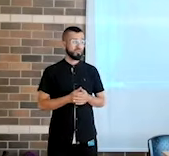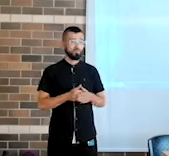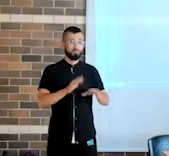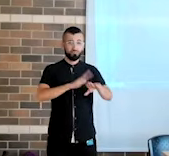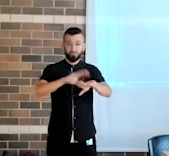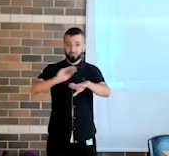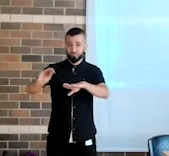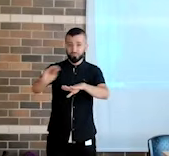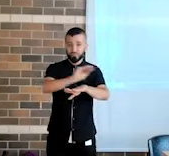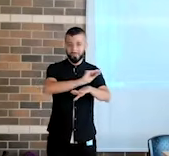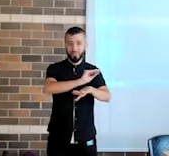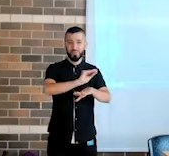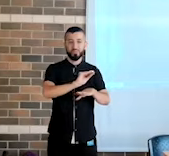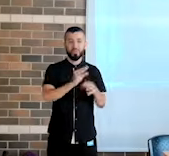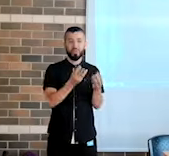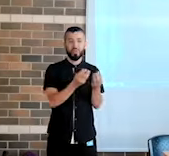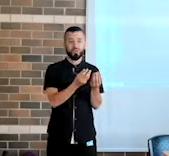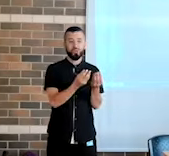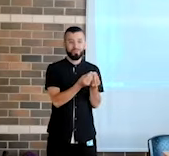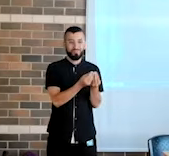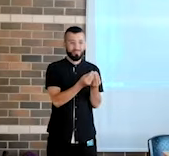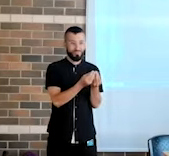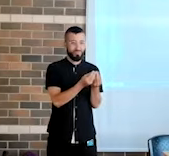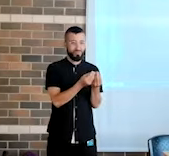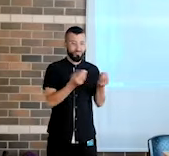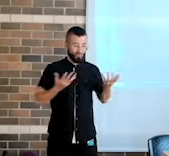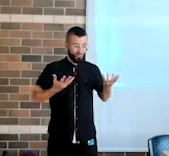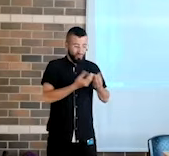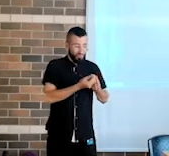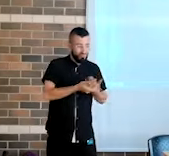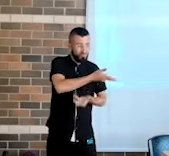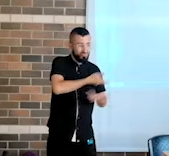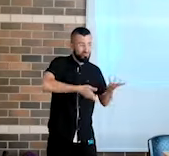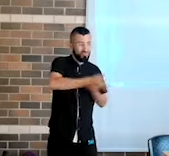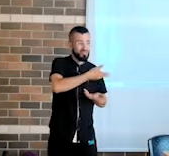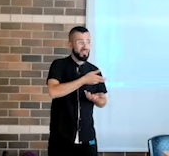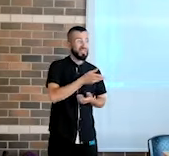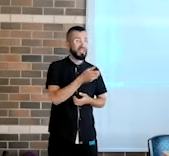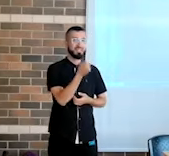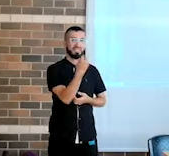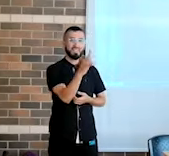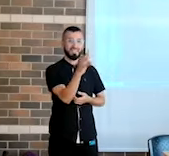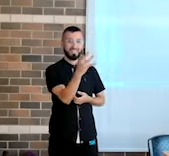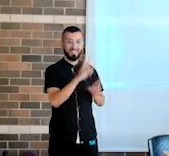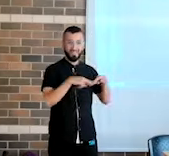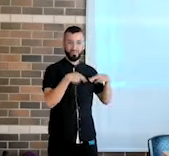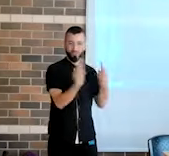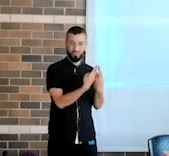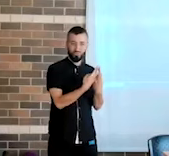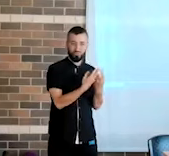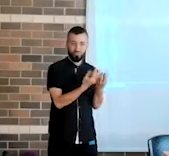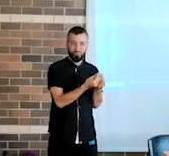13ª juntanza que tiene que ver con las barreras,